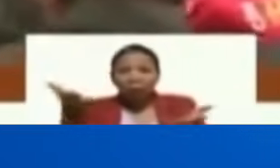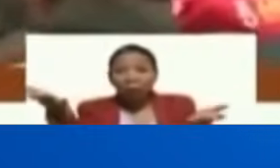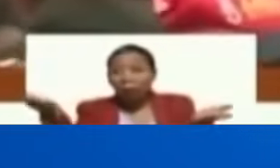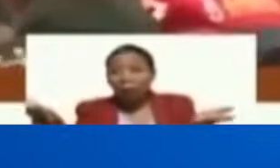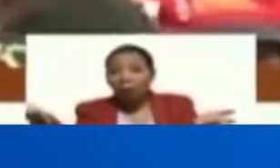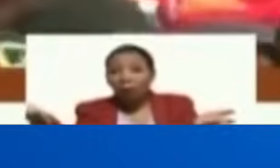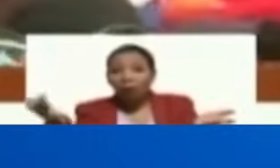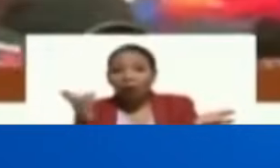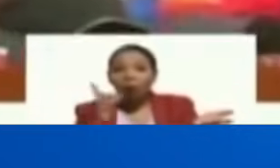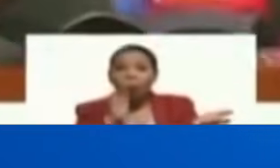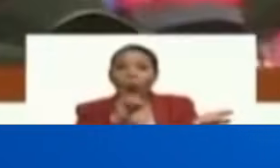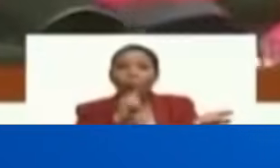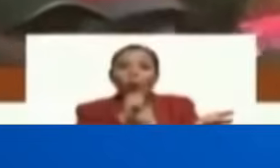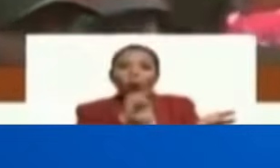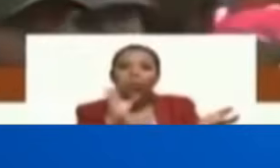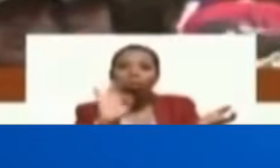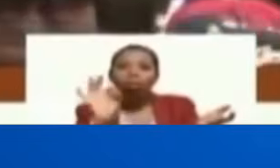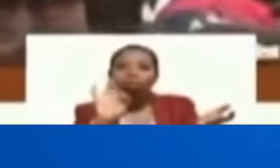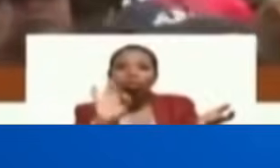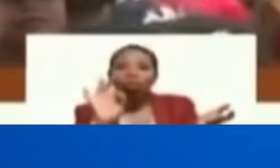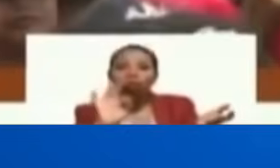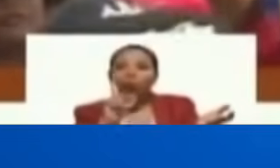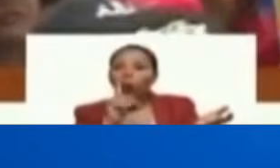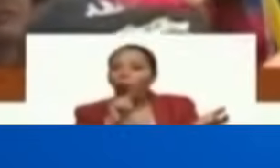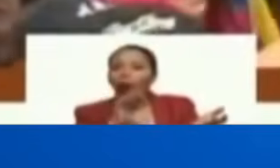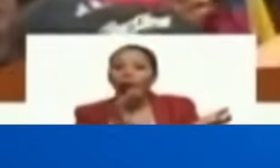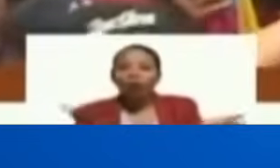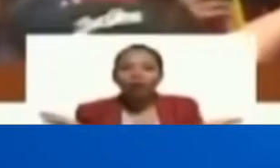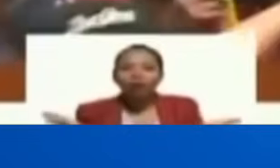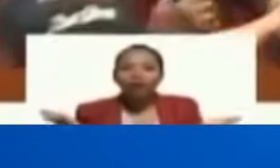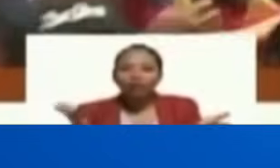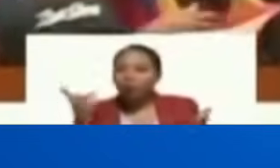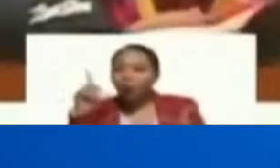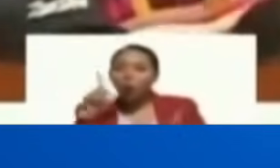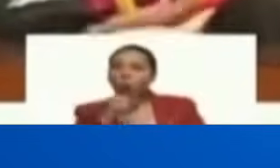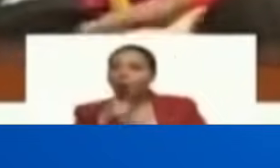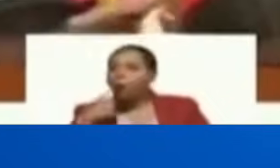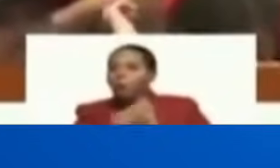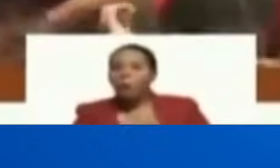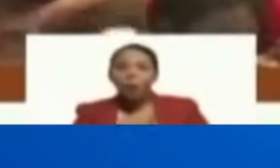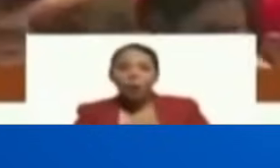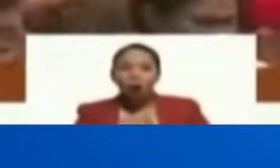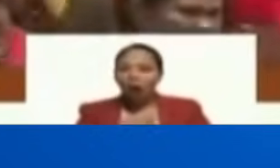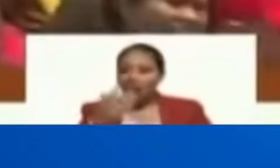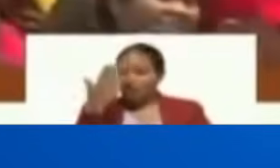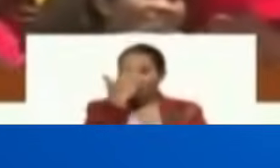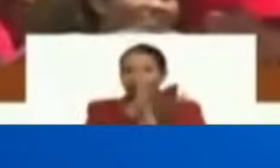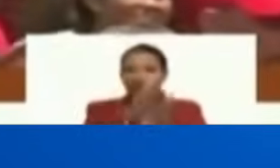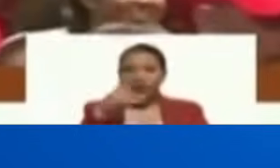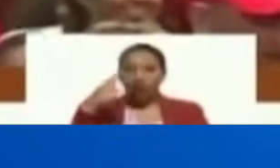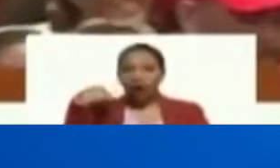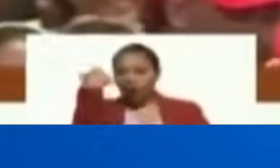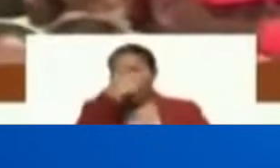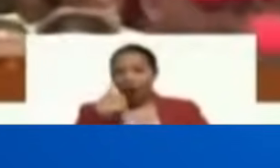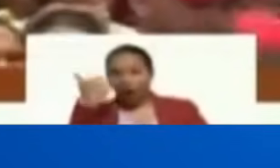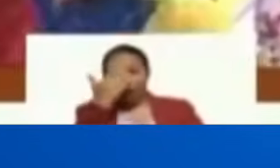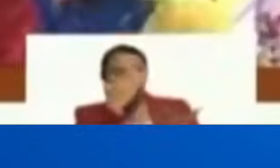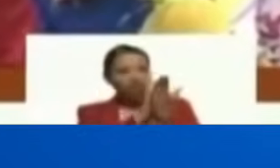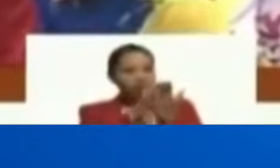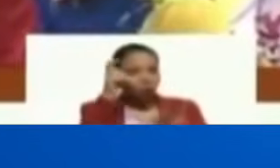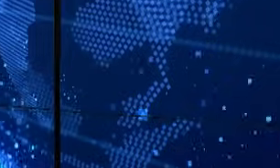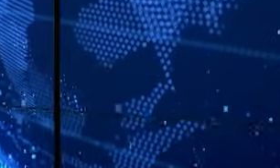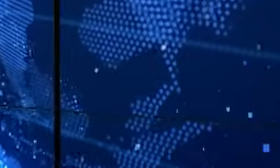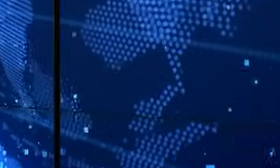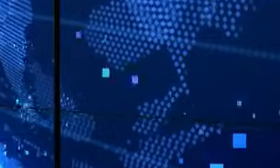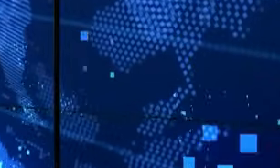No tienen nada. No tienen ni moral siquiera para hablarle a este pueblo. Nosotros somos, como dice Chávez, parte de este